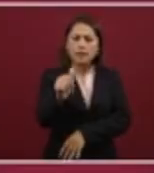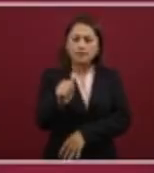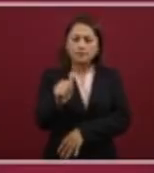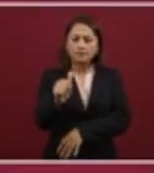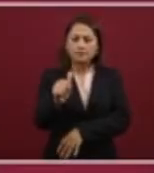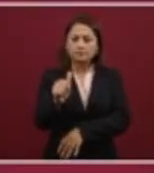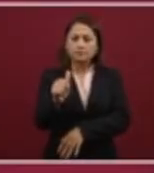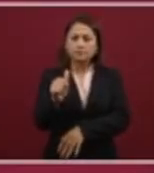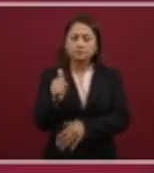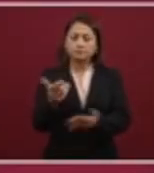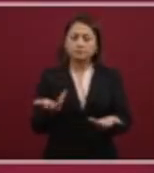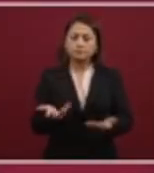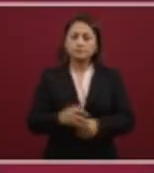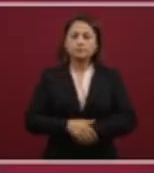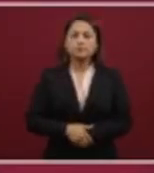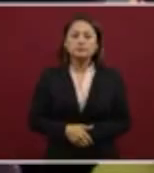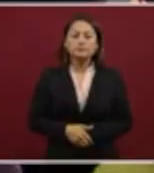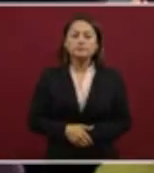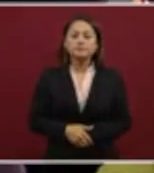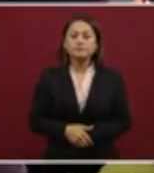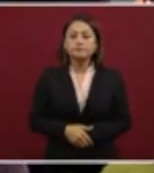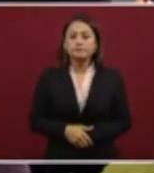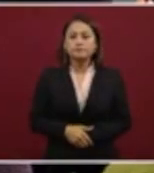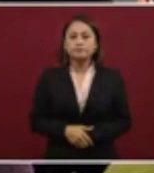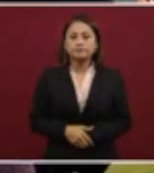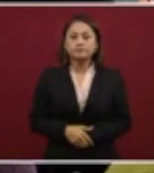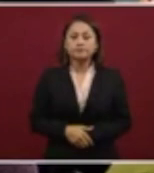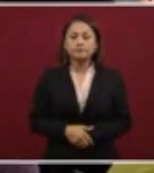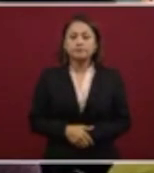Mañana lo podemos